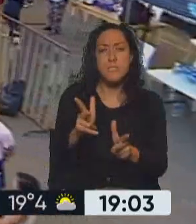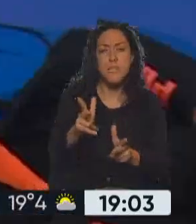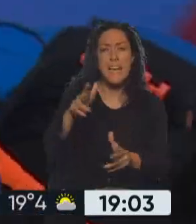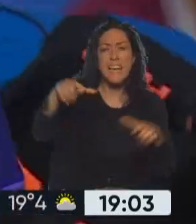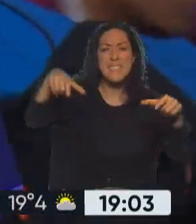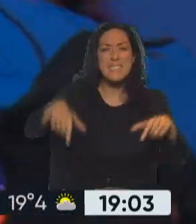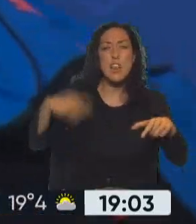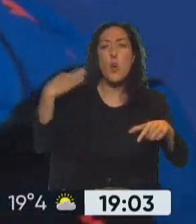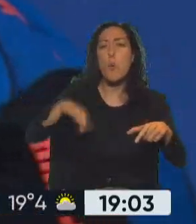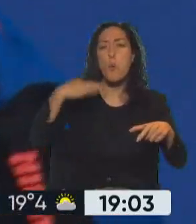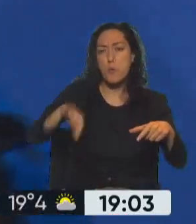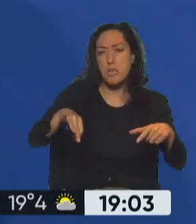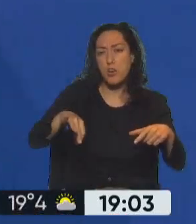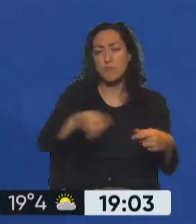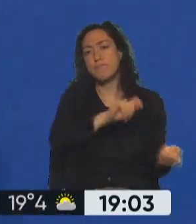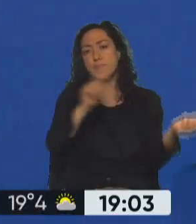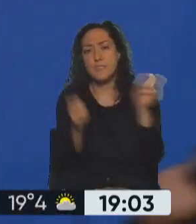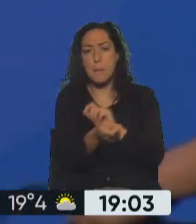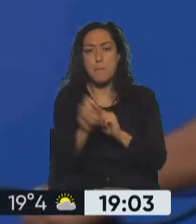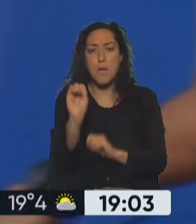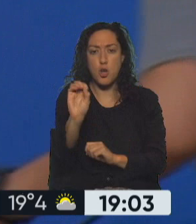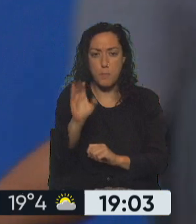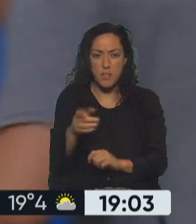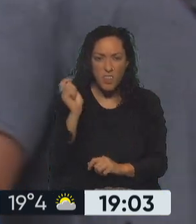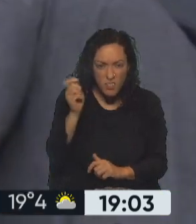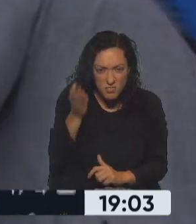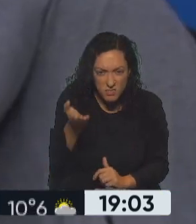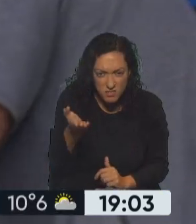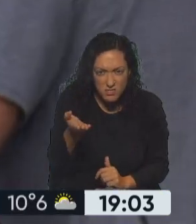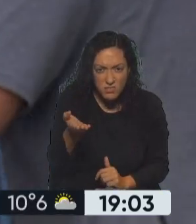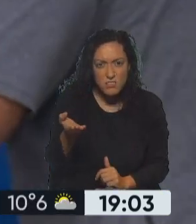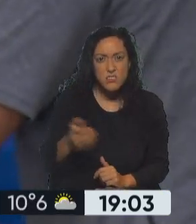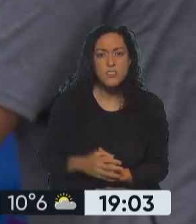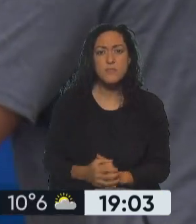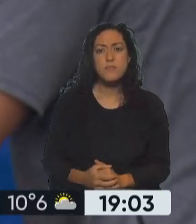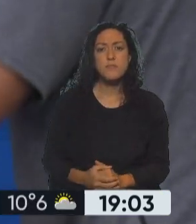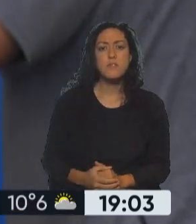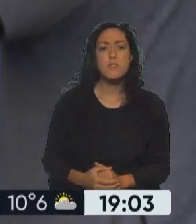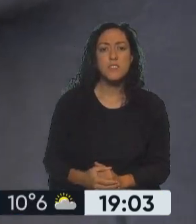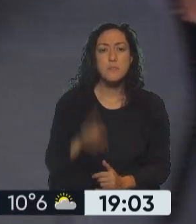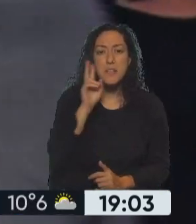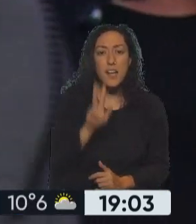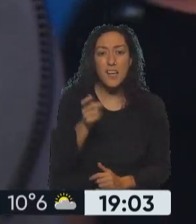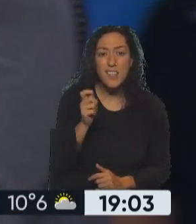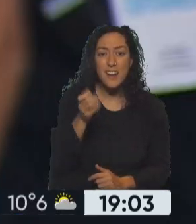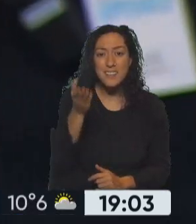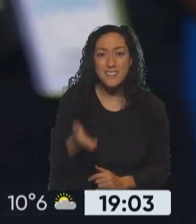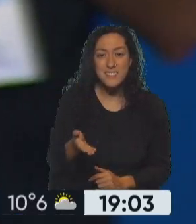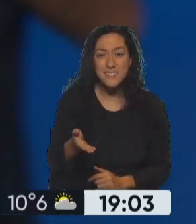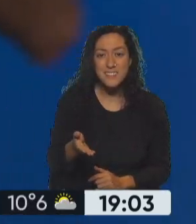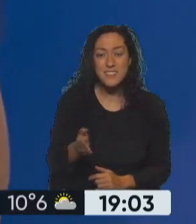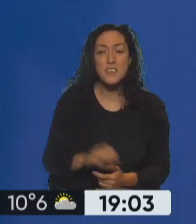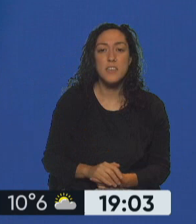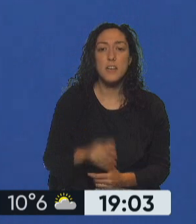hoy lleva más emblemático. ¿Quién está? Uy, mira, mira quién está. Mira quién está. El cadete que es como una suerte